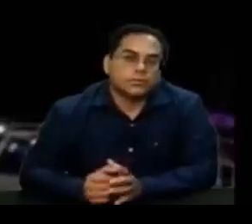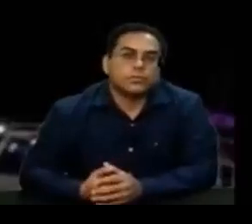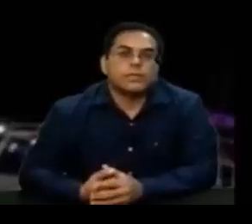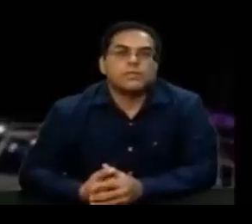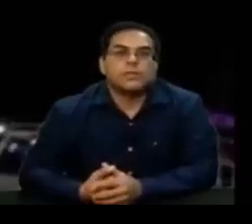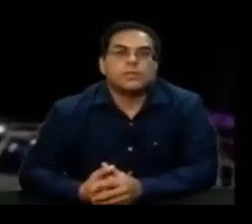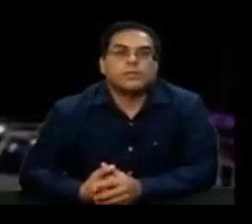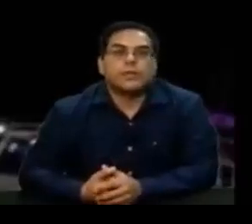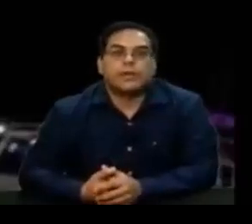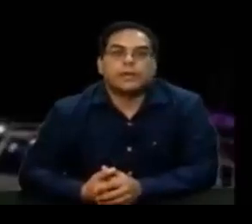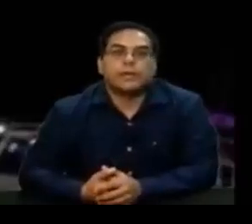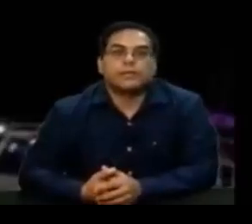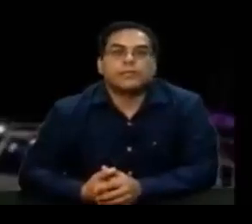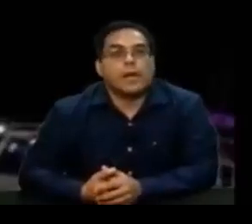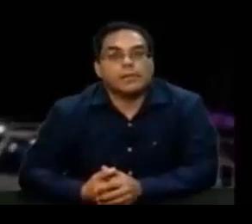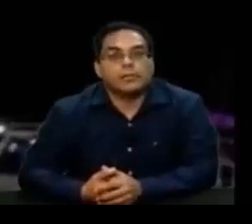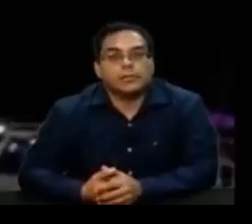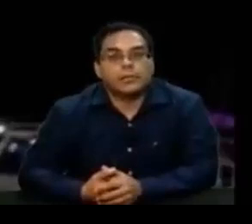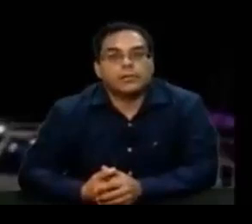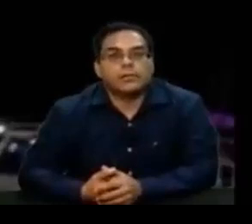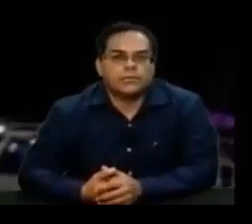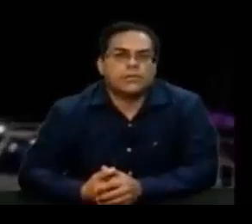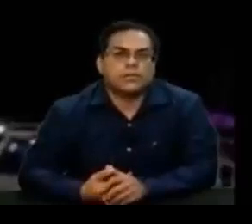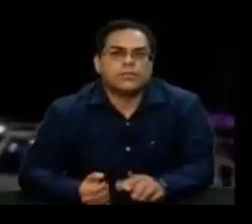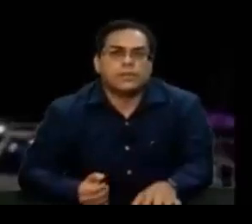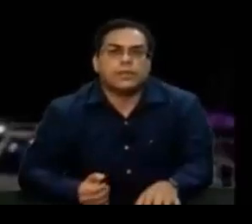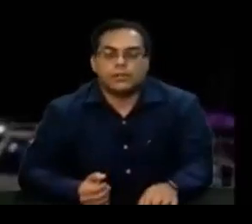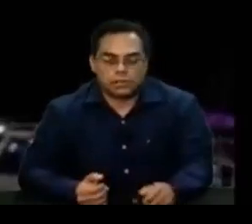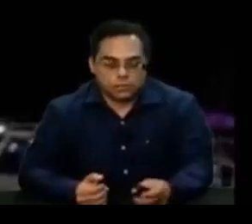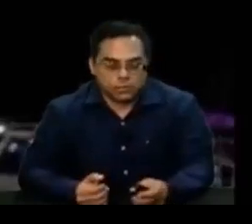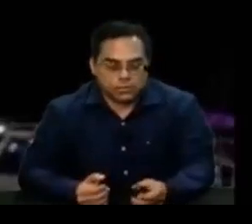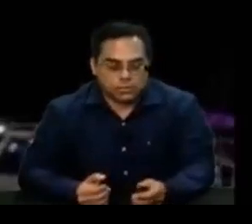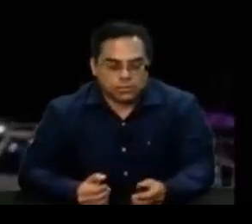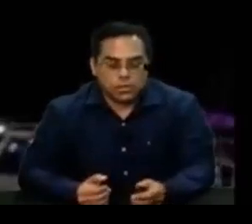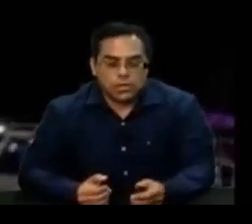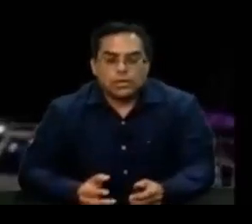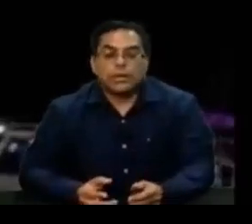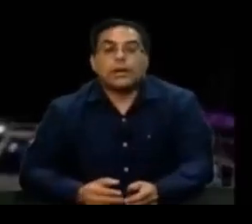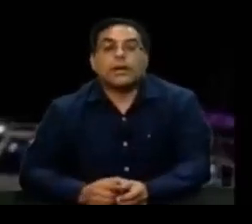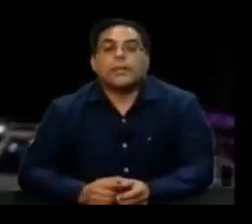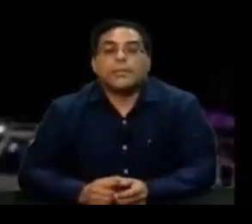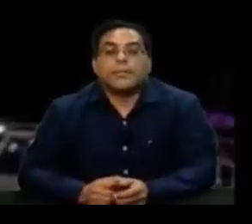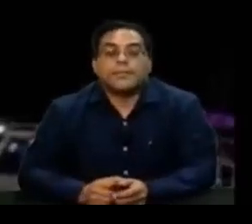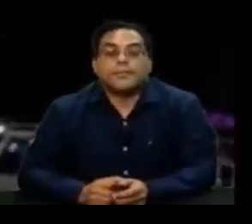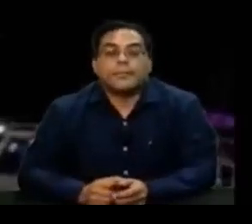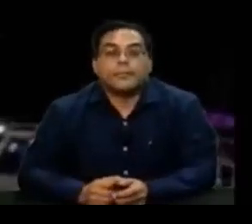las utilizo, pero hay gente que es muy hábil utilizándolas y funcionan muy bien. Claro que todo tiene su